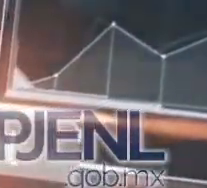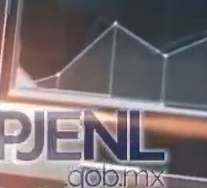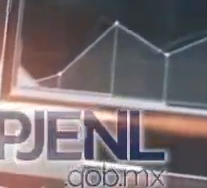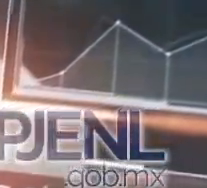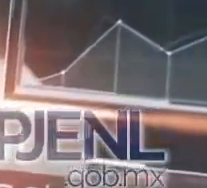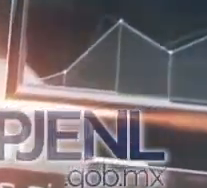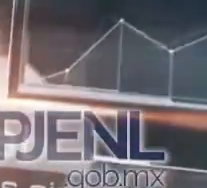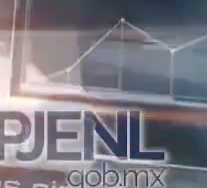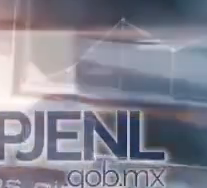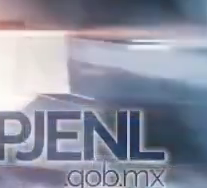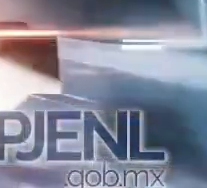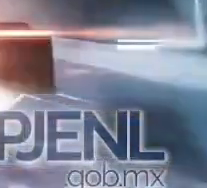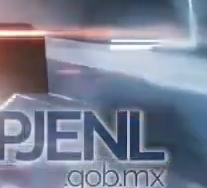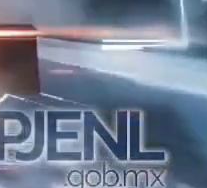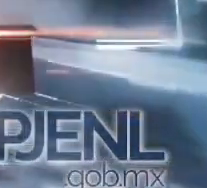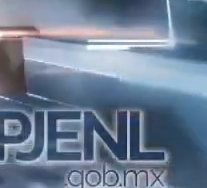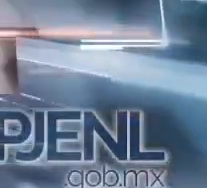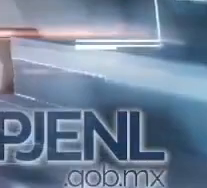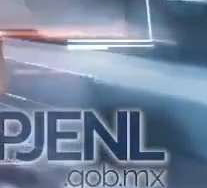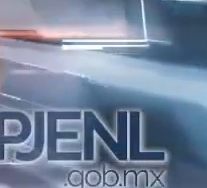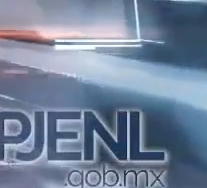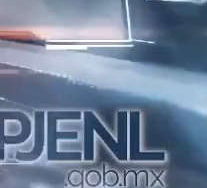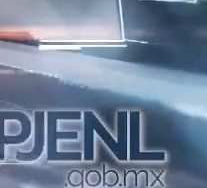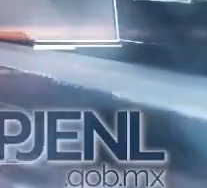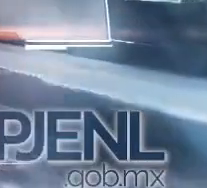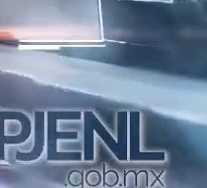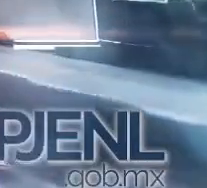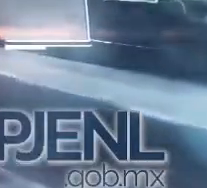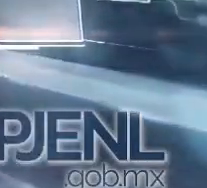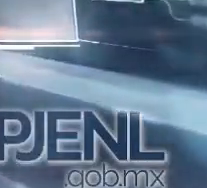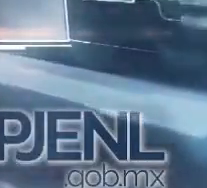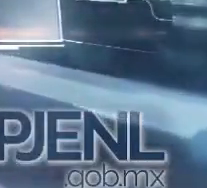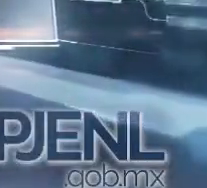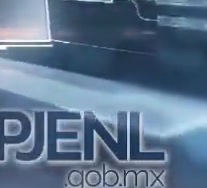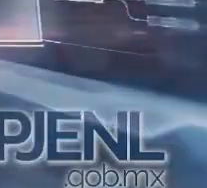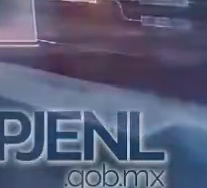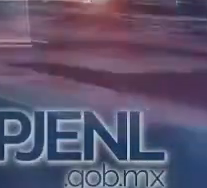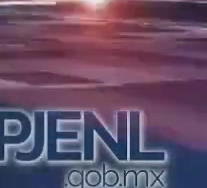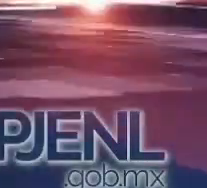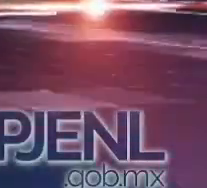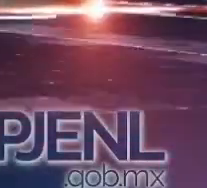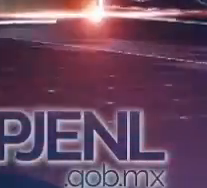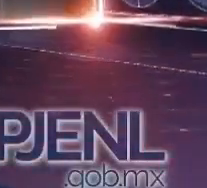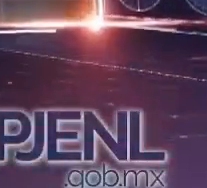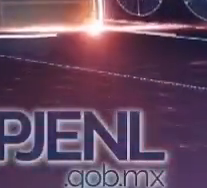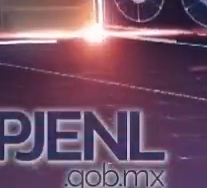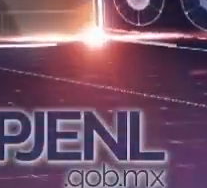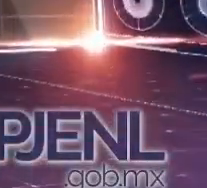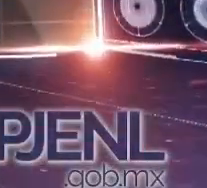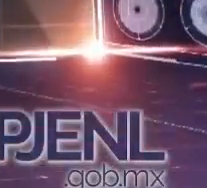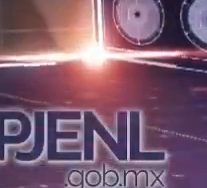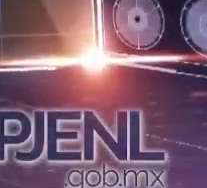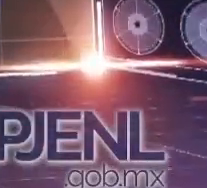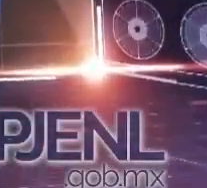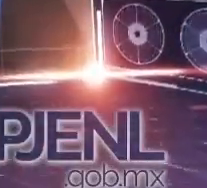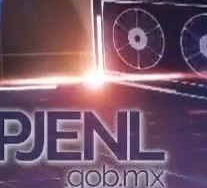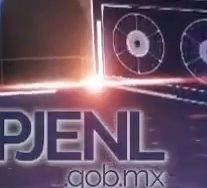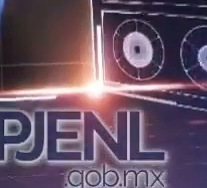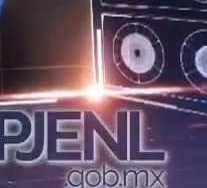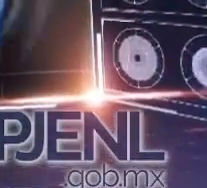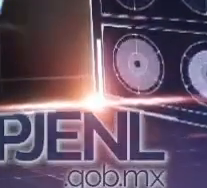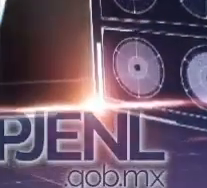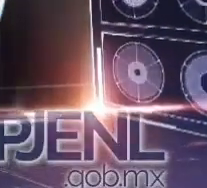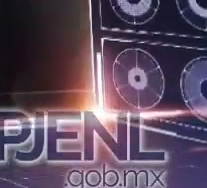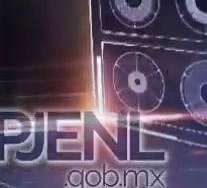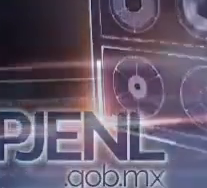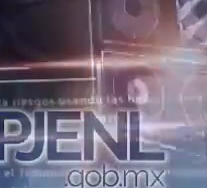Virtual, puedes presentar demandas y promociones sin contar con una autorización judicial. En el Tribunal Virtual, puedes realizar consulta de